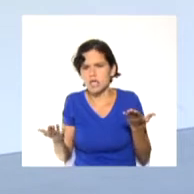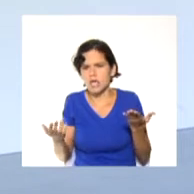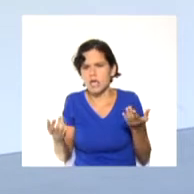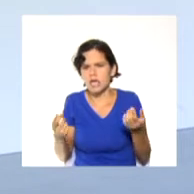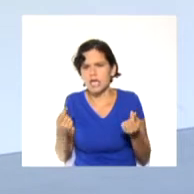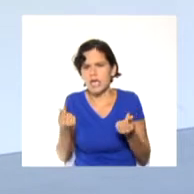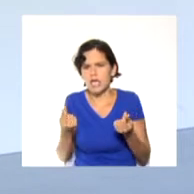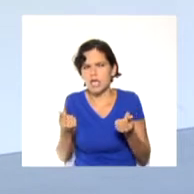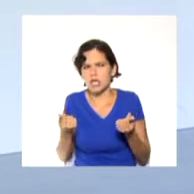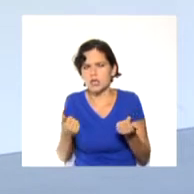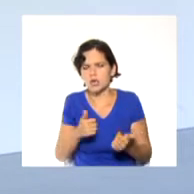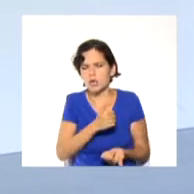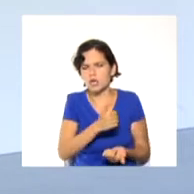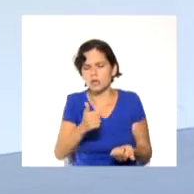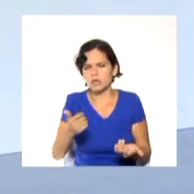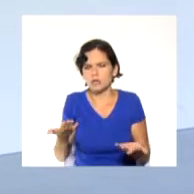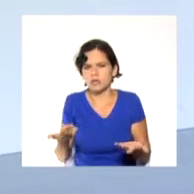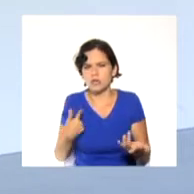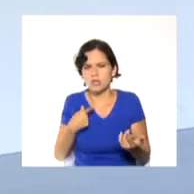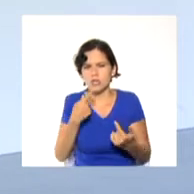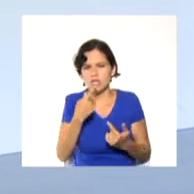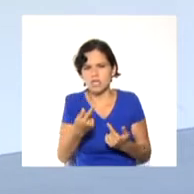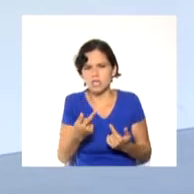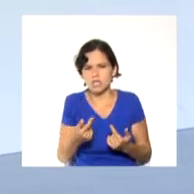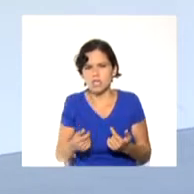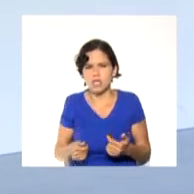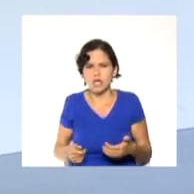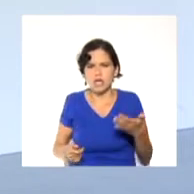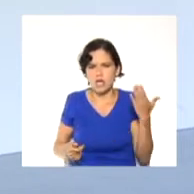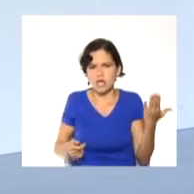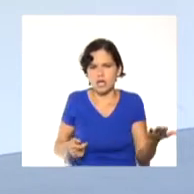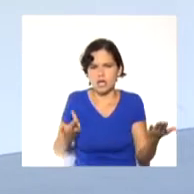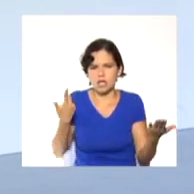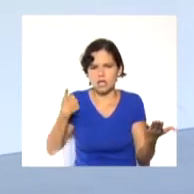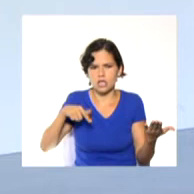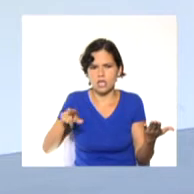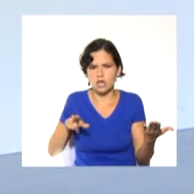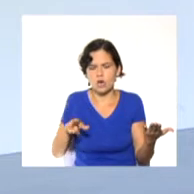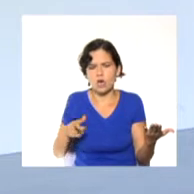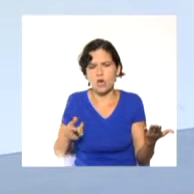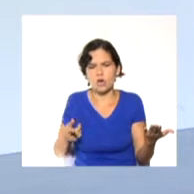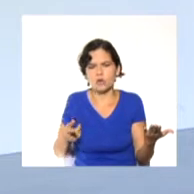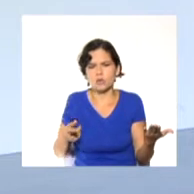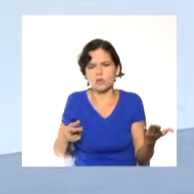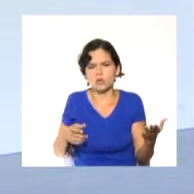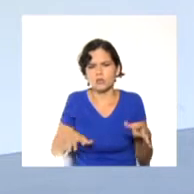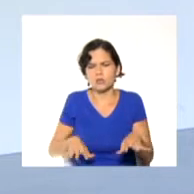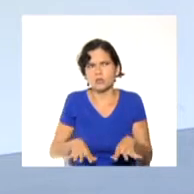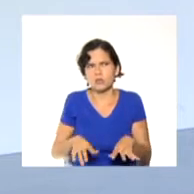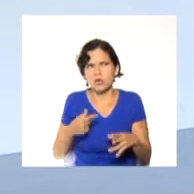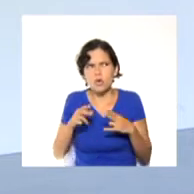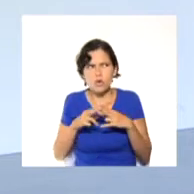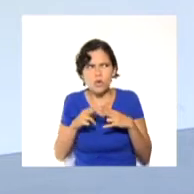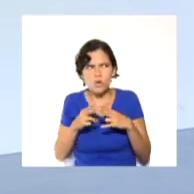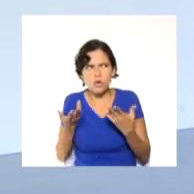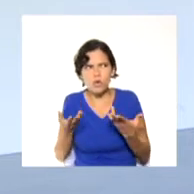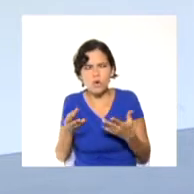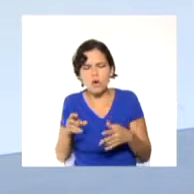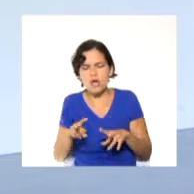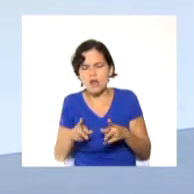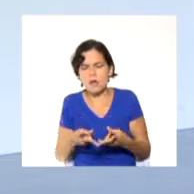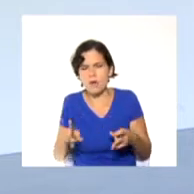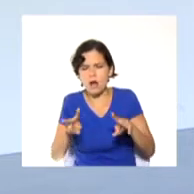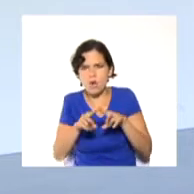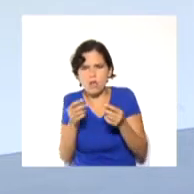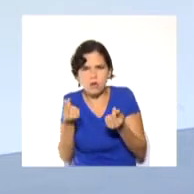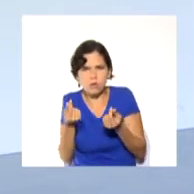de esos productos. Es decir, acá tengo un producto que conozco el valor numérico, pero no conozco el